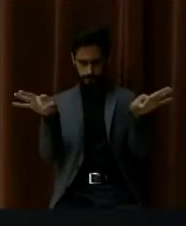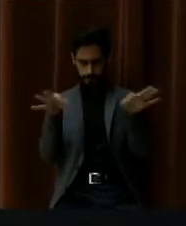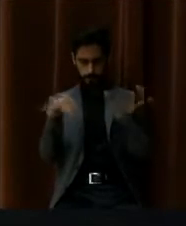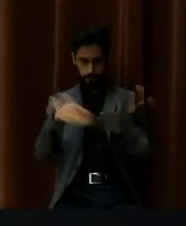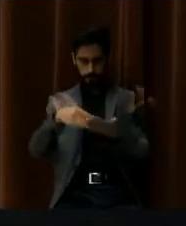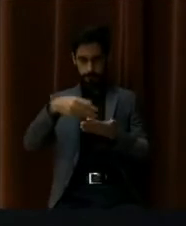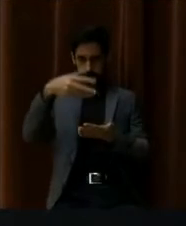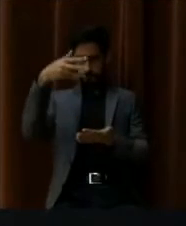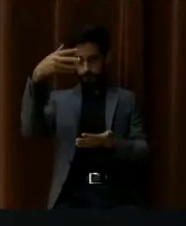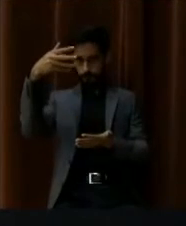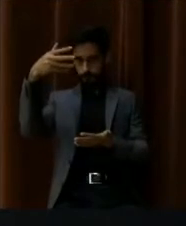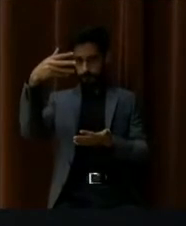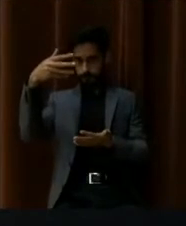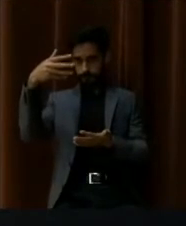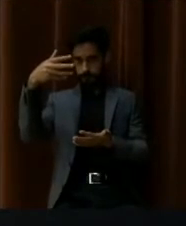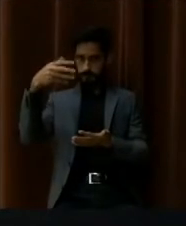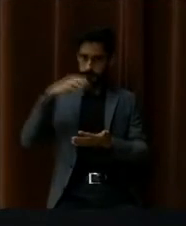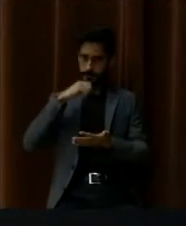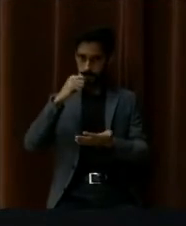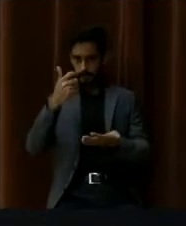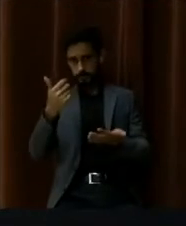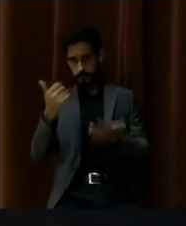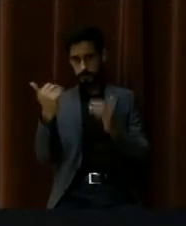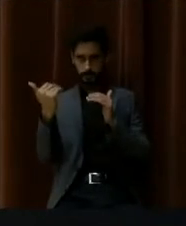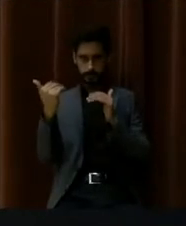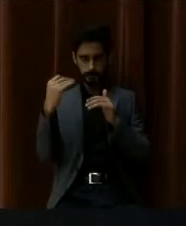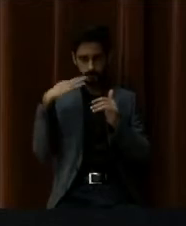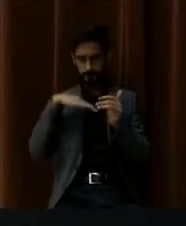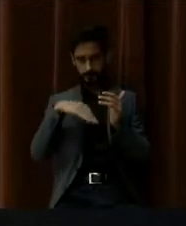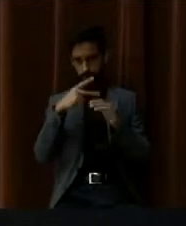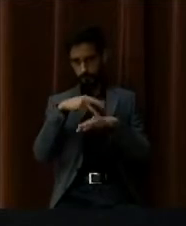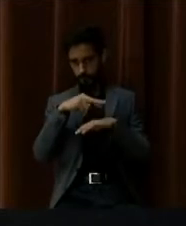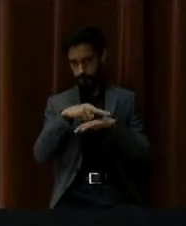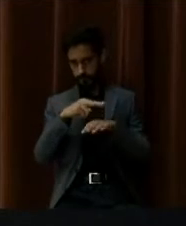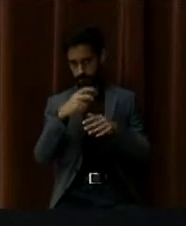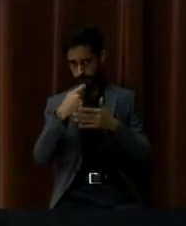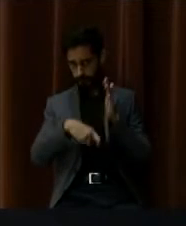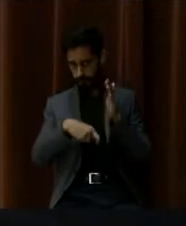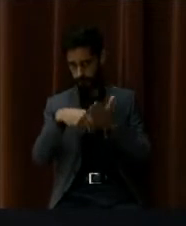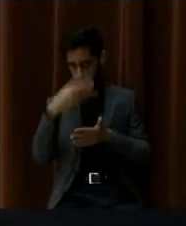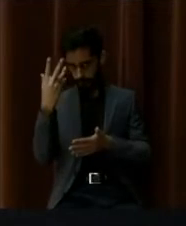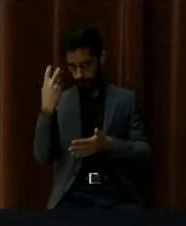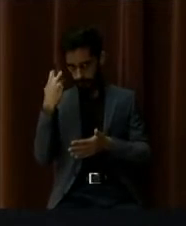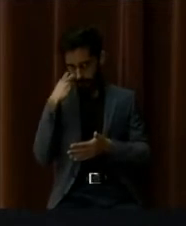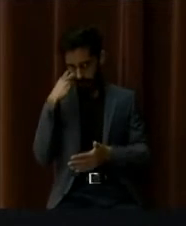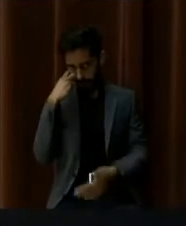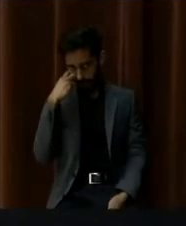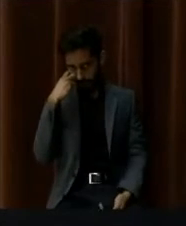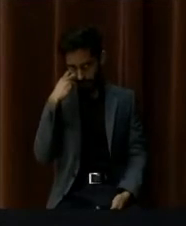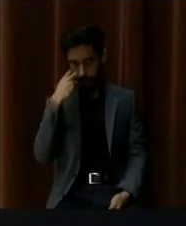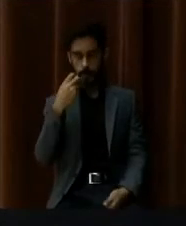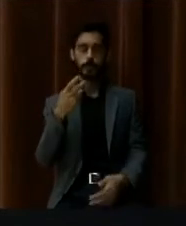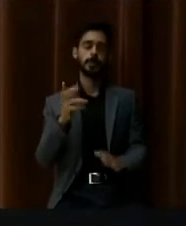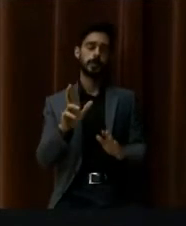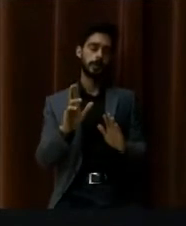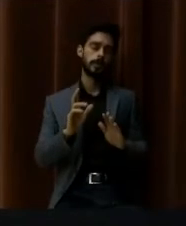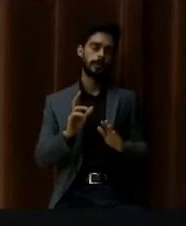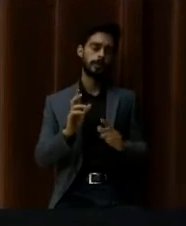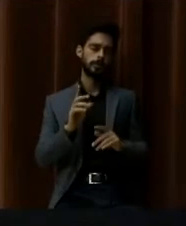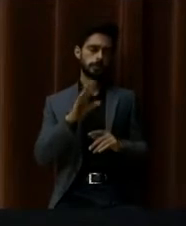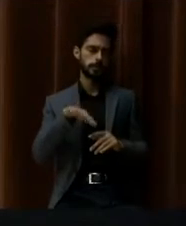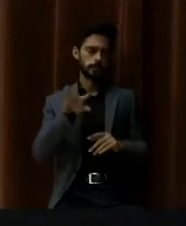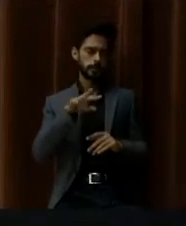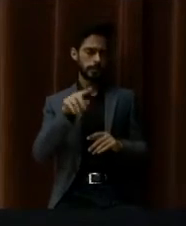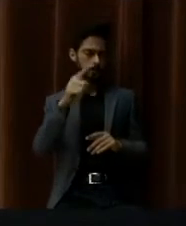corren no son las mejores para algo sino puerto rico y nos puede dar una idea de cuánto pudiera generar